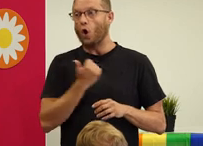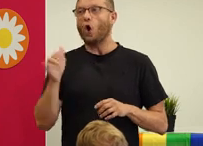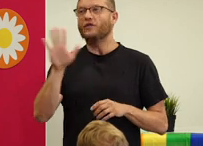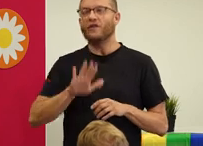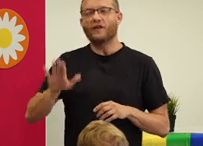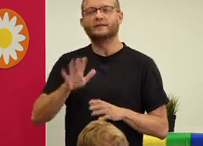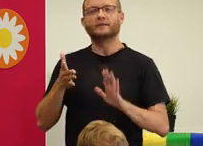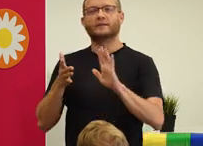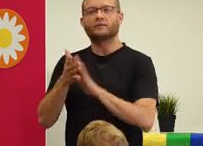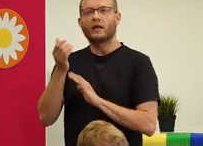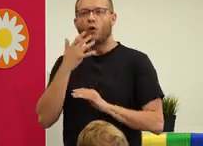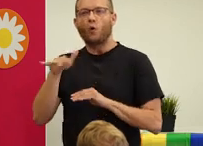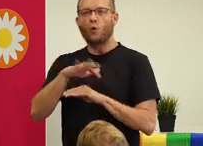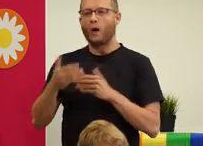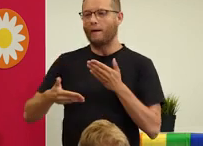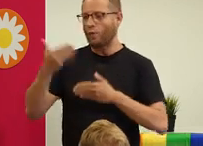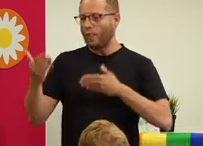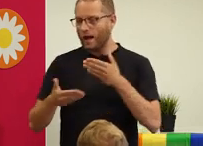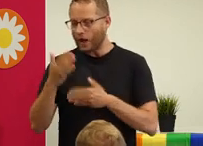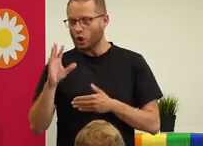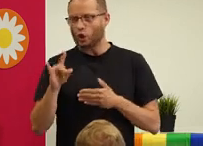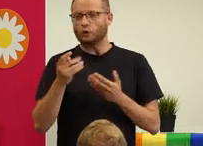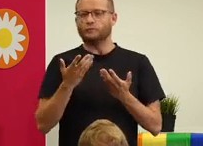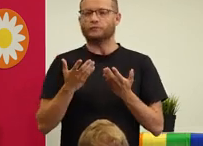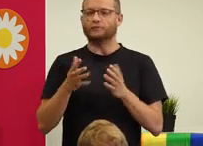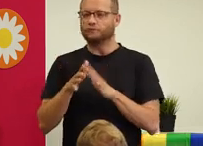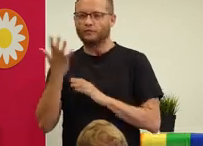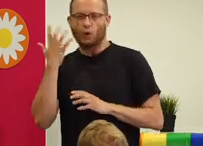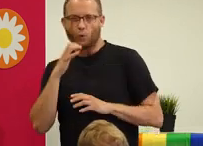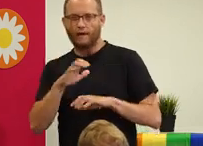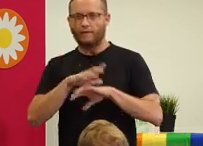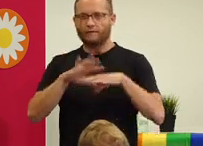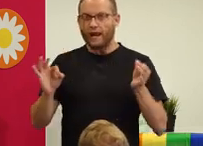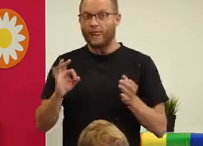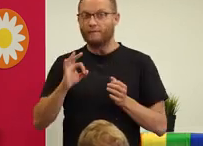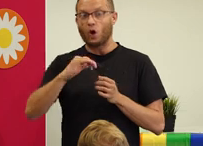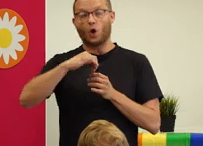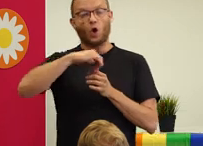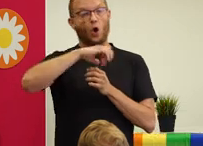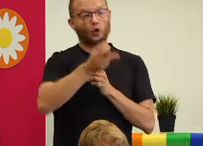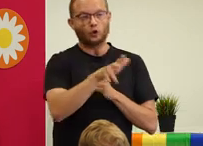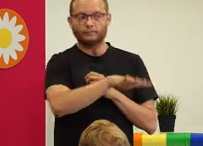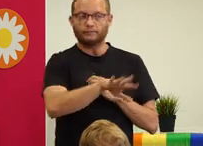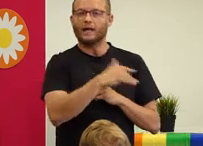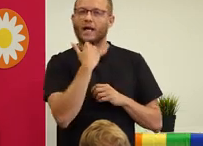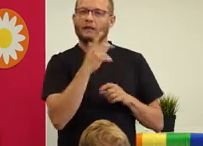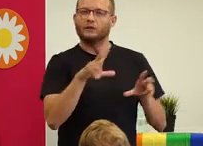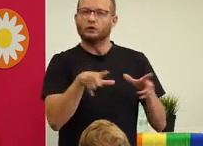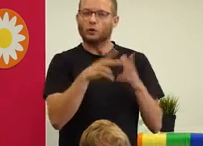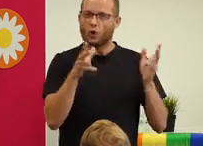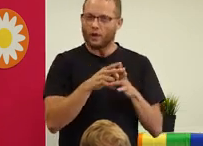Occidente es un lugar muy moderno, es secular, queer friendly, mientras al otro lado hay una